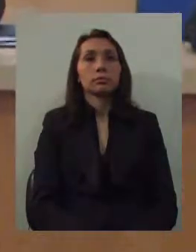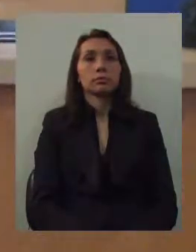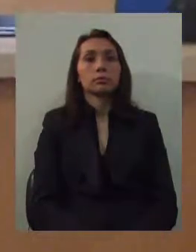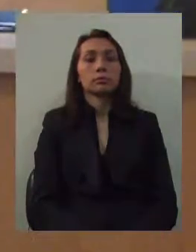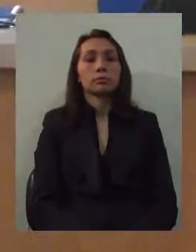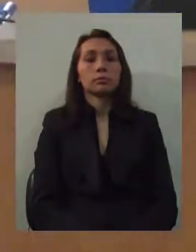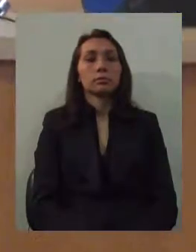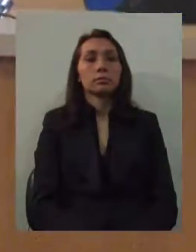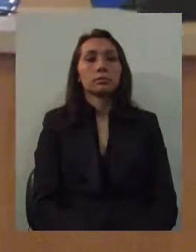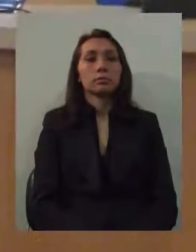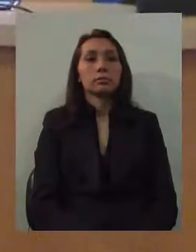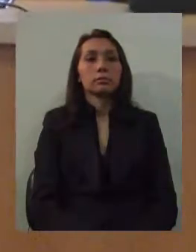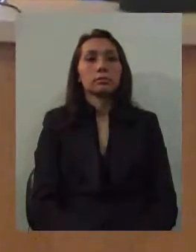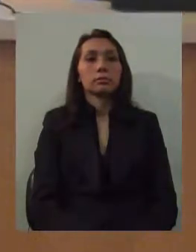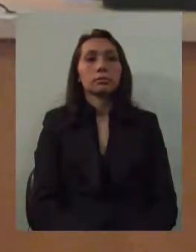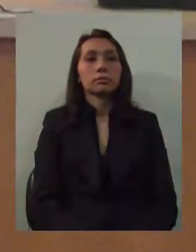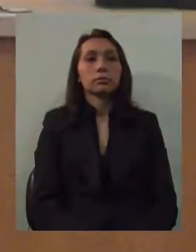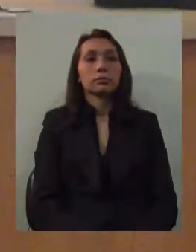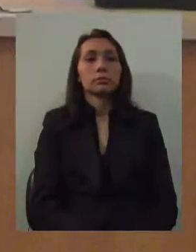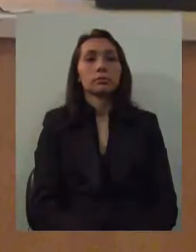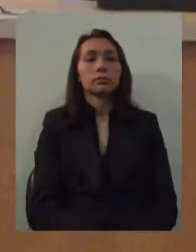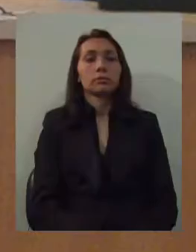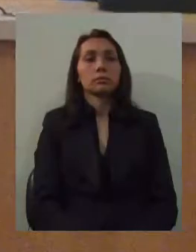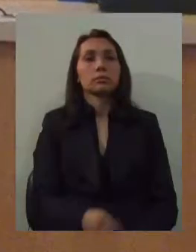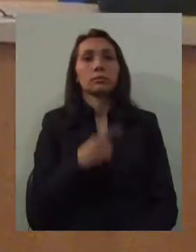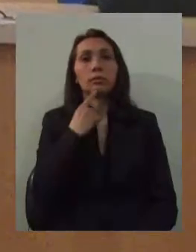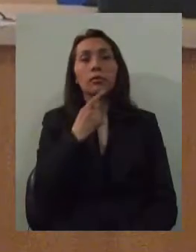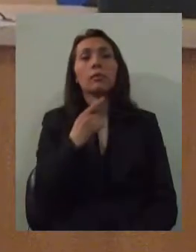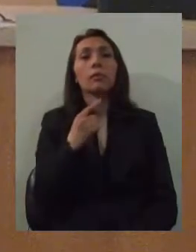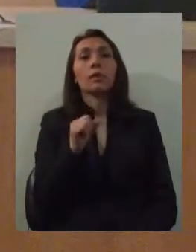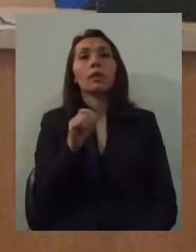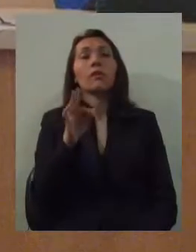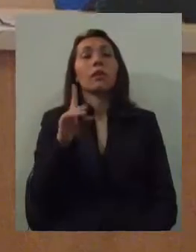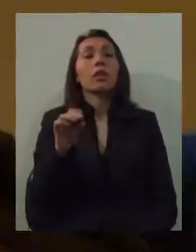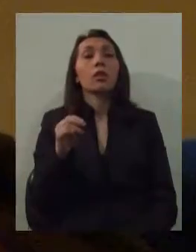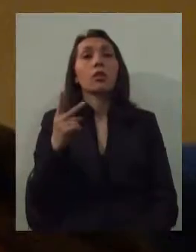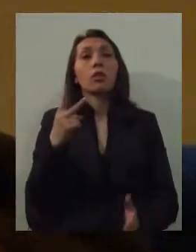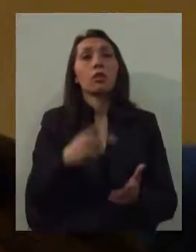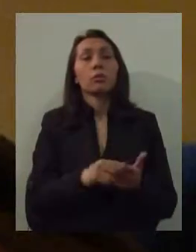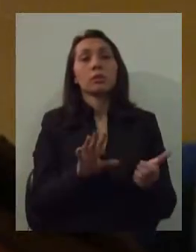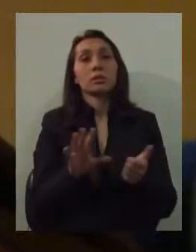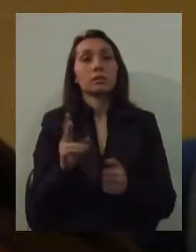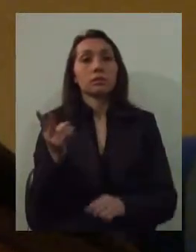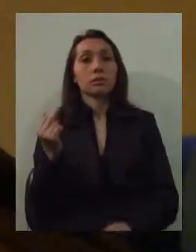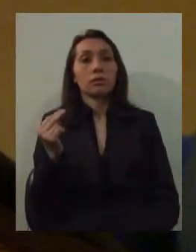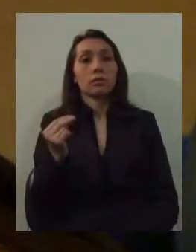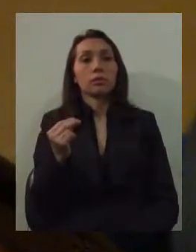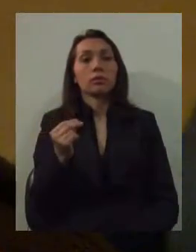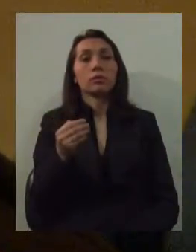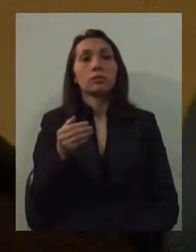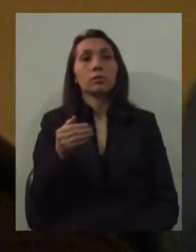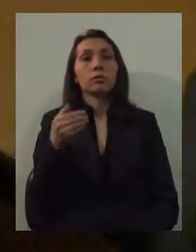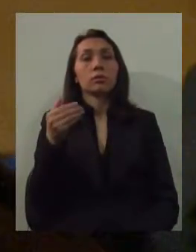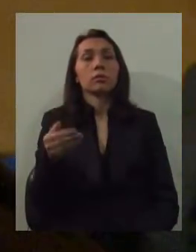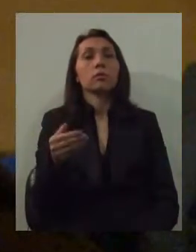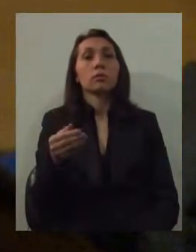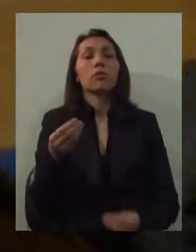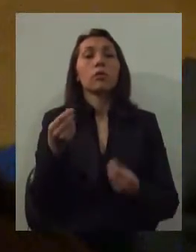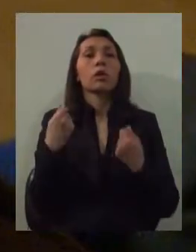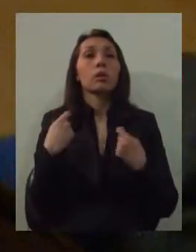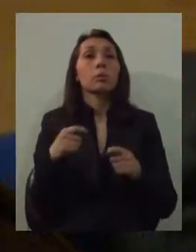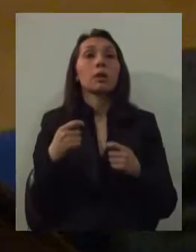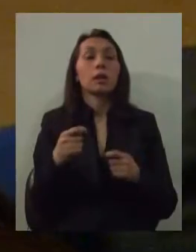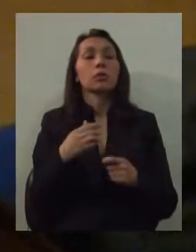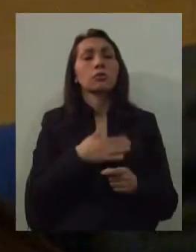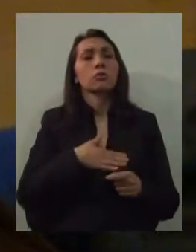¿Cómo? Comentaste, Alfredo, el 2612. O sea, de cara a las guías de buenas prácticas